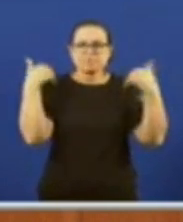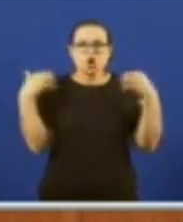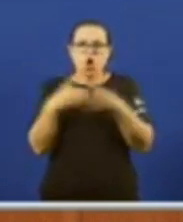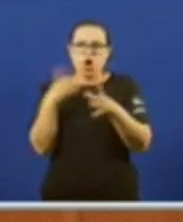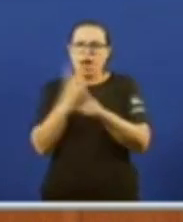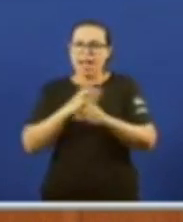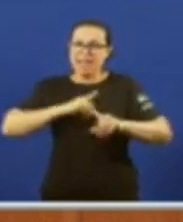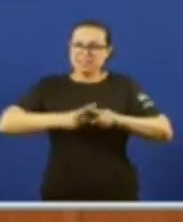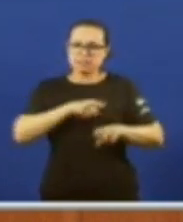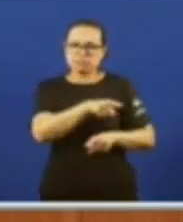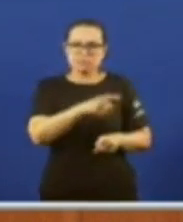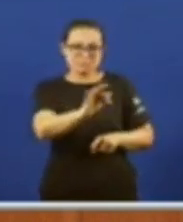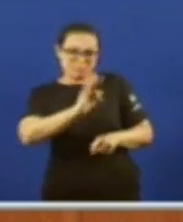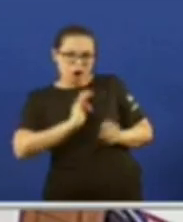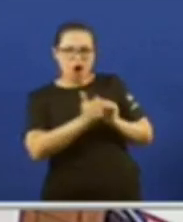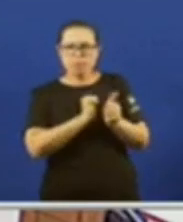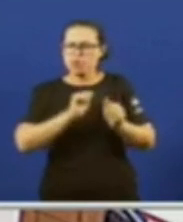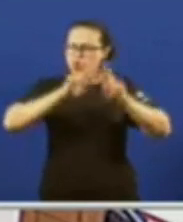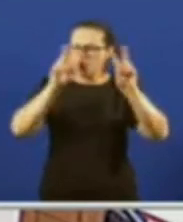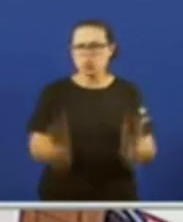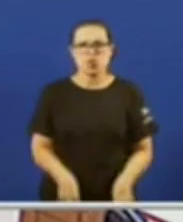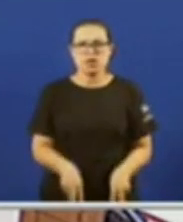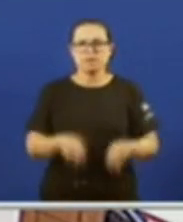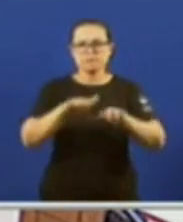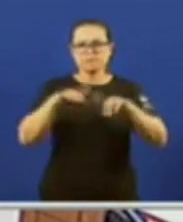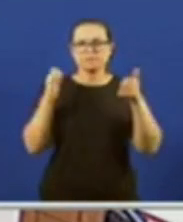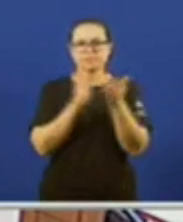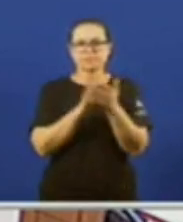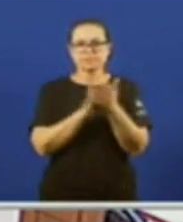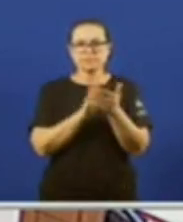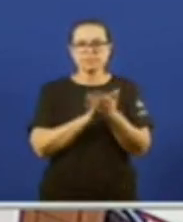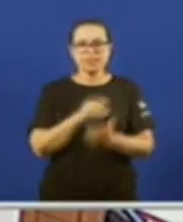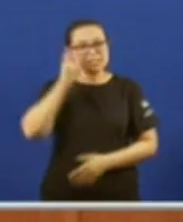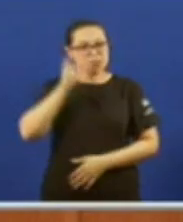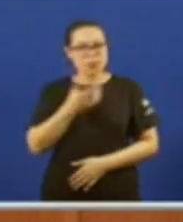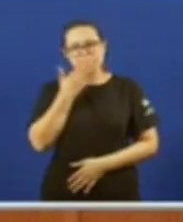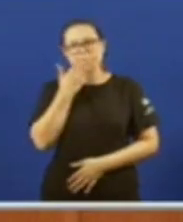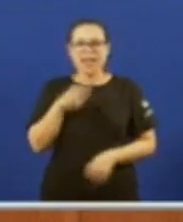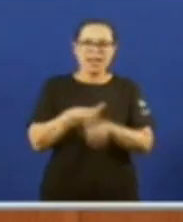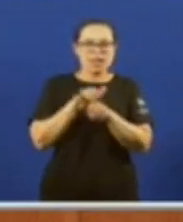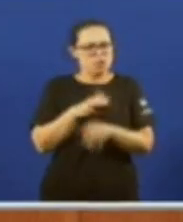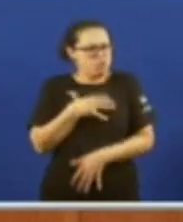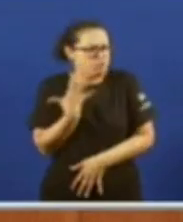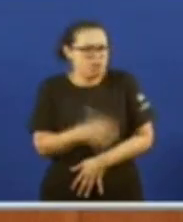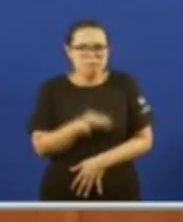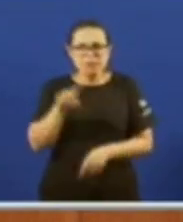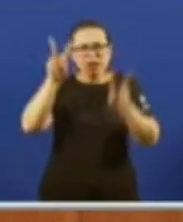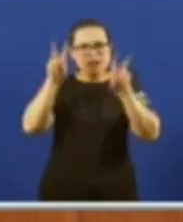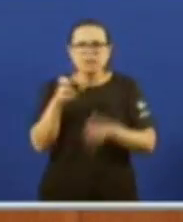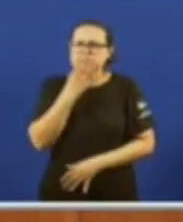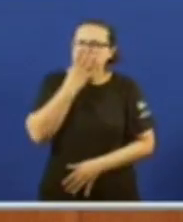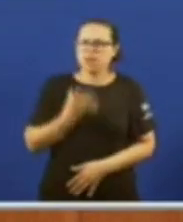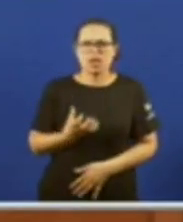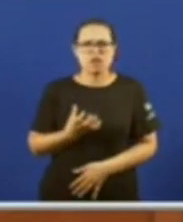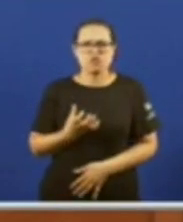goberno. Nunca imos facer eso. Nunca, xamais. E pode rirse, señor Feijóo, pero eu creo que este é un tema o suficientemente serio